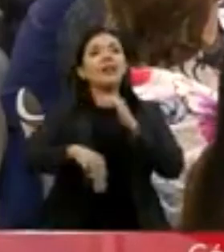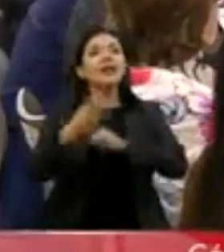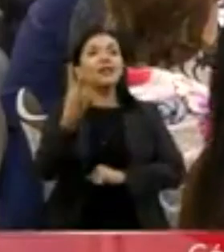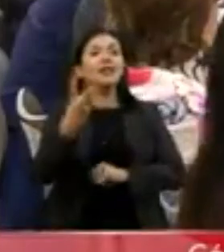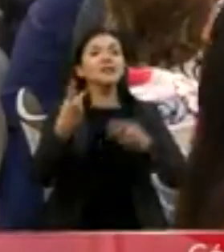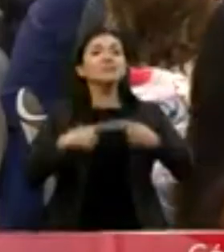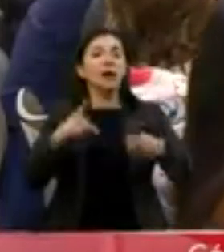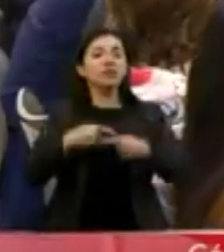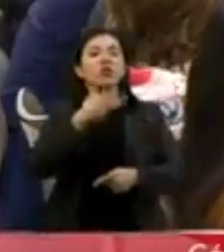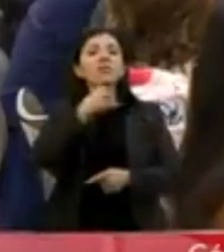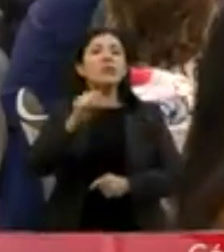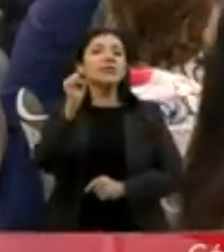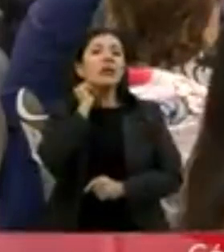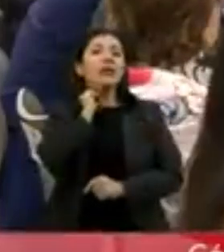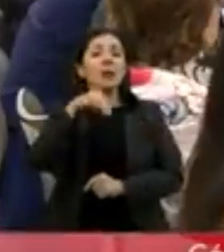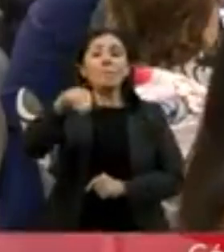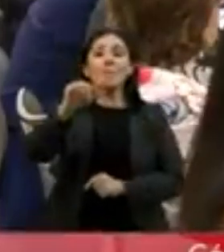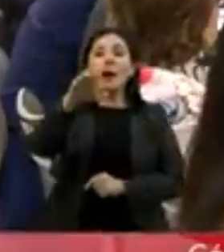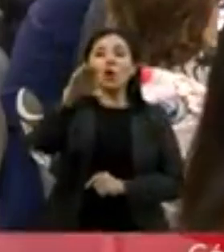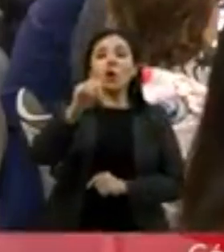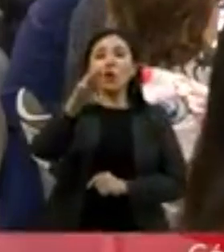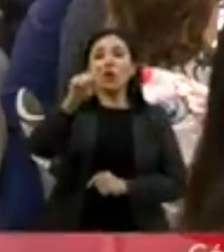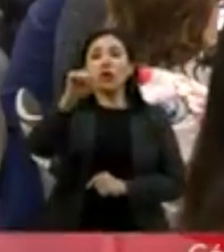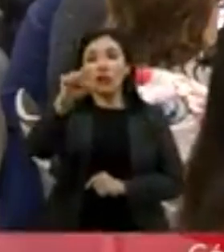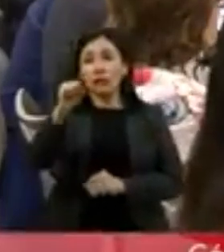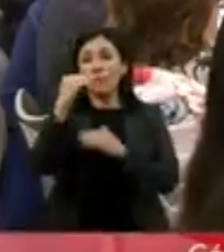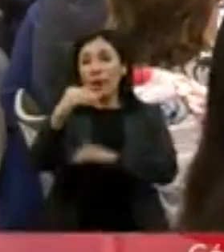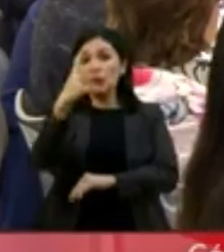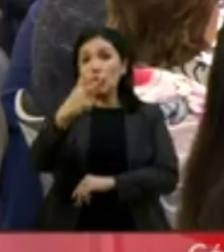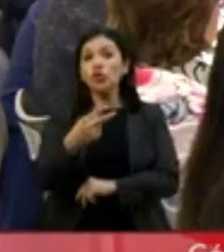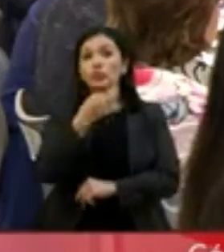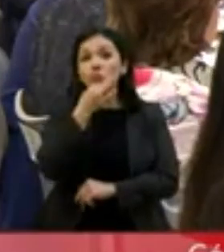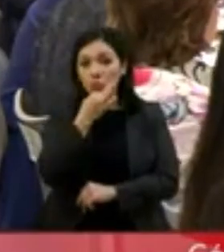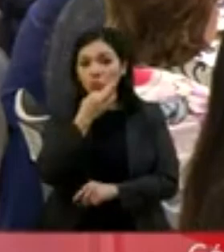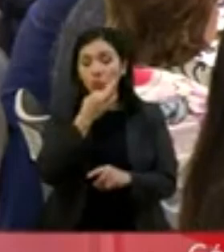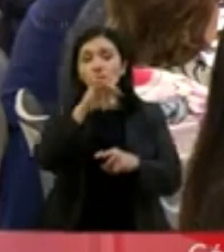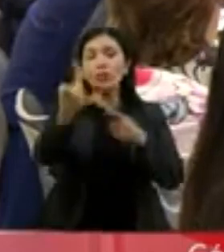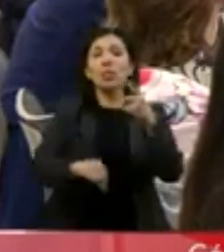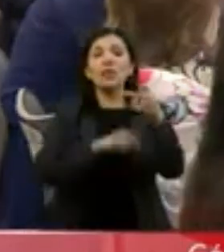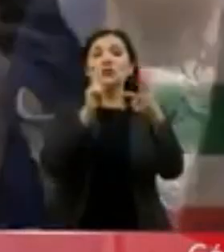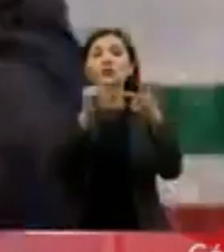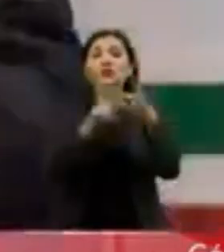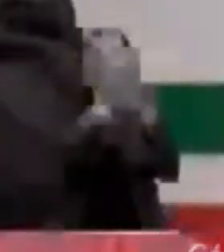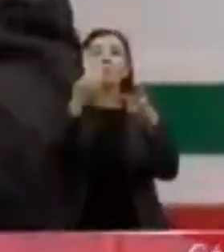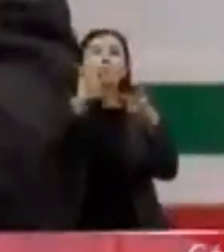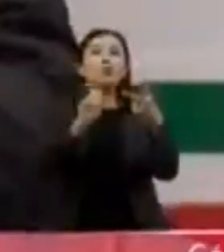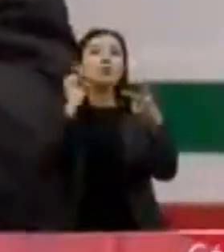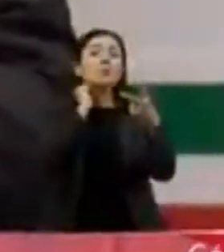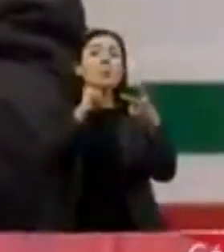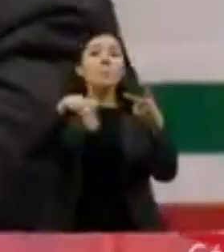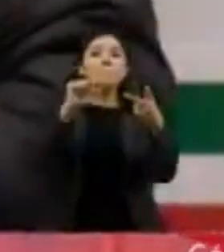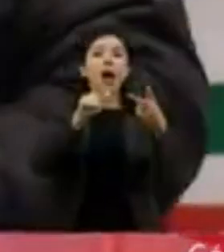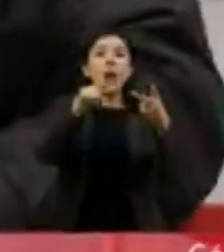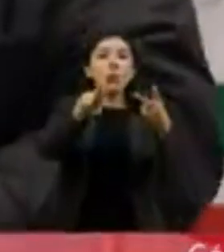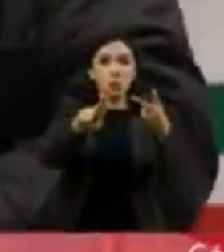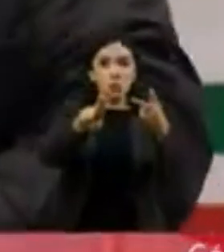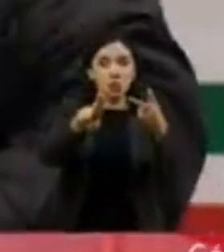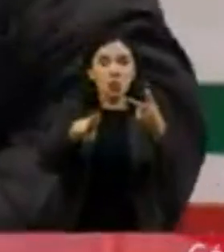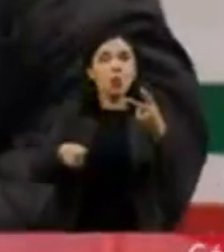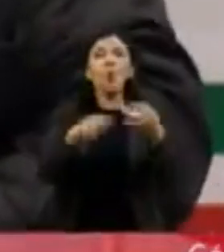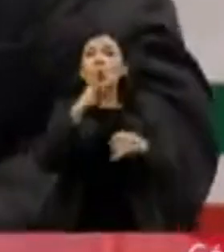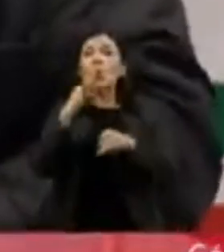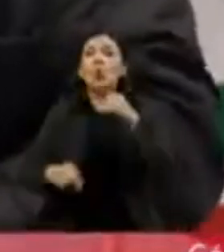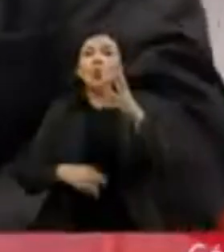el senador marco Cortés por favor 2 minutos después está para que se prepare la senadora malu micher y cierra